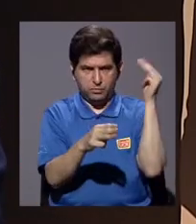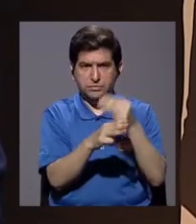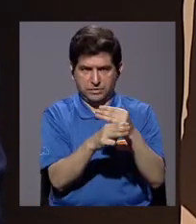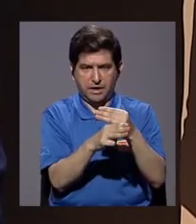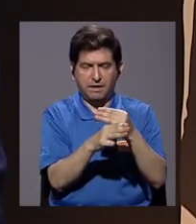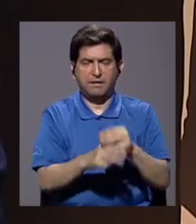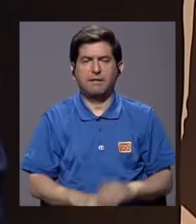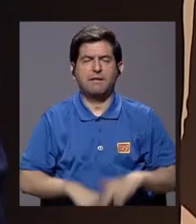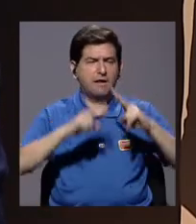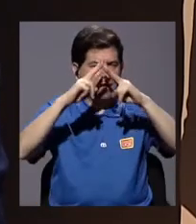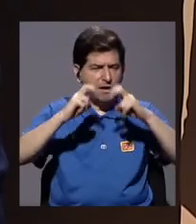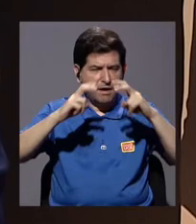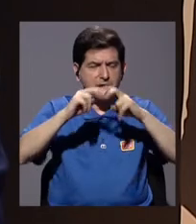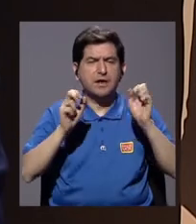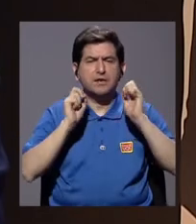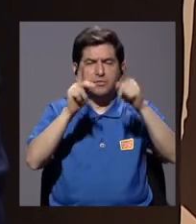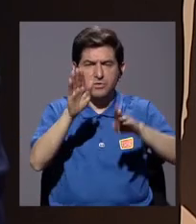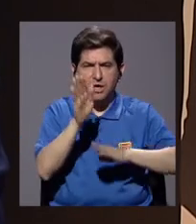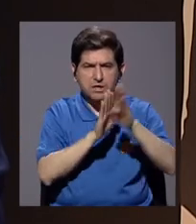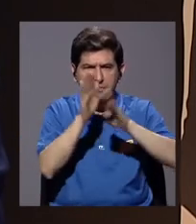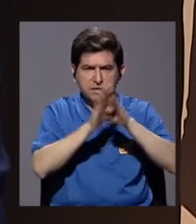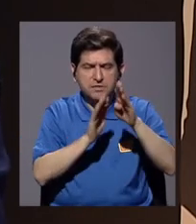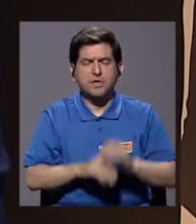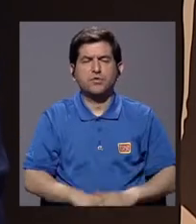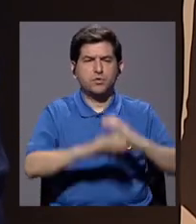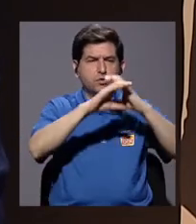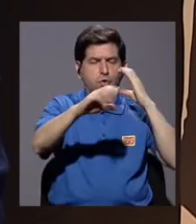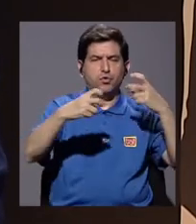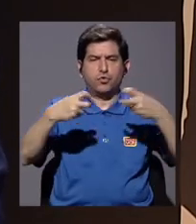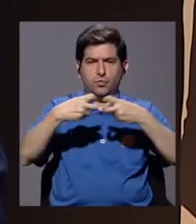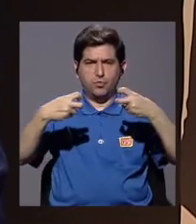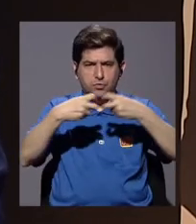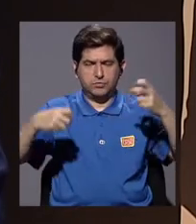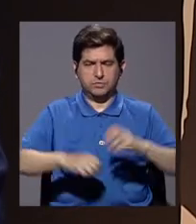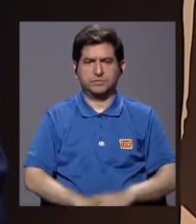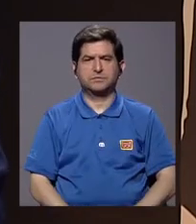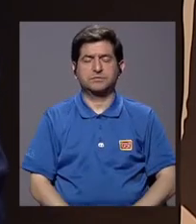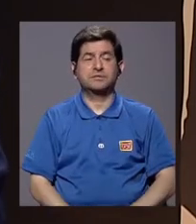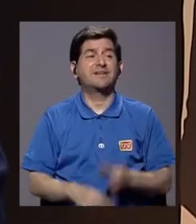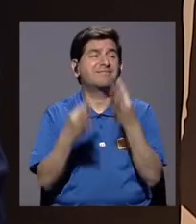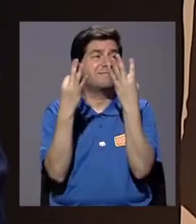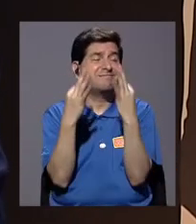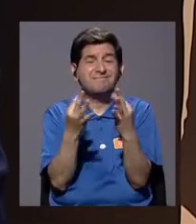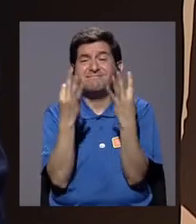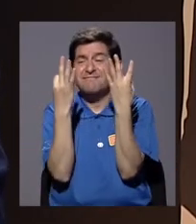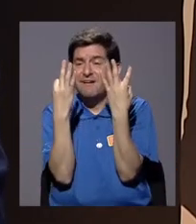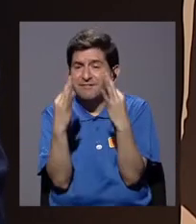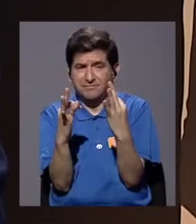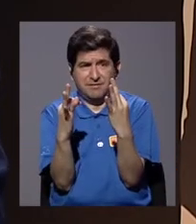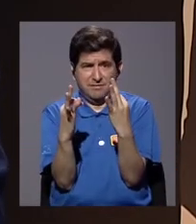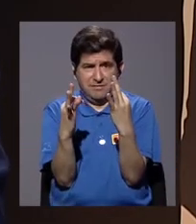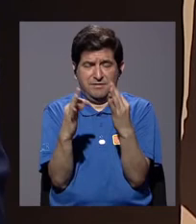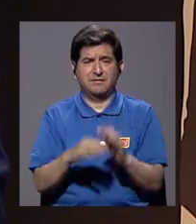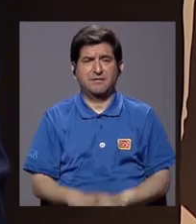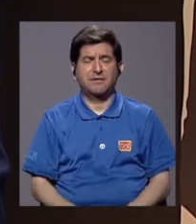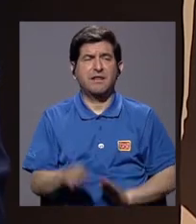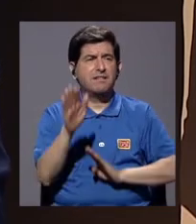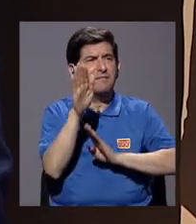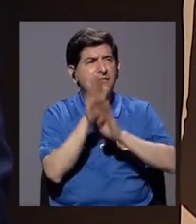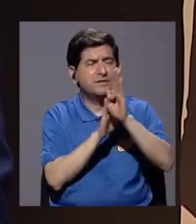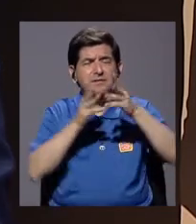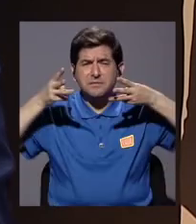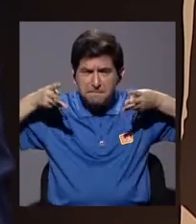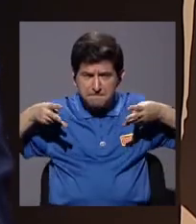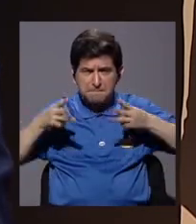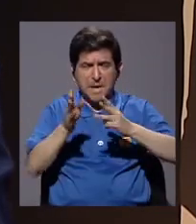para el análisis de la posibilidad de desarrollo de buses eléctricos. Hemos tratado de